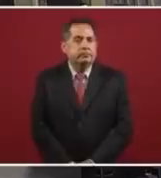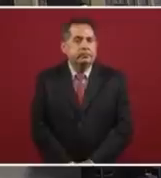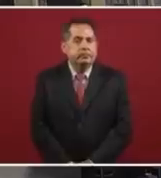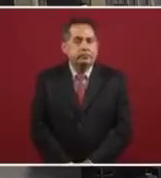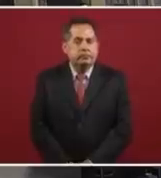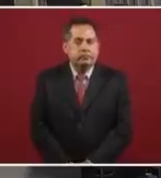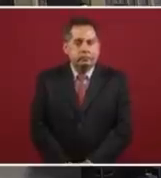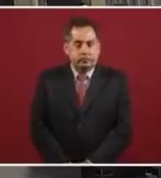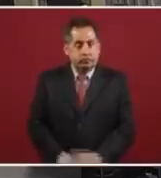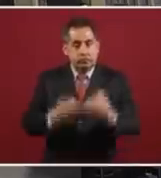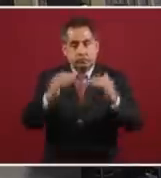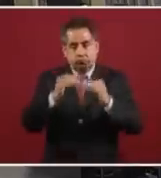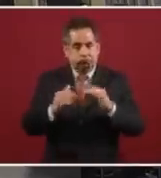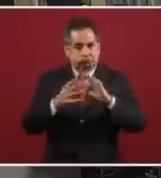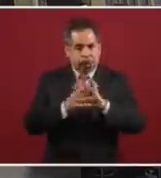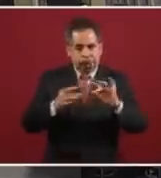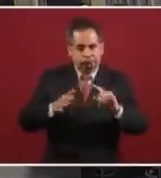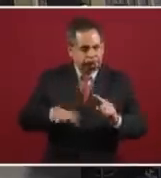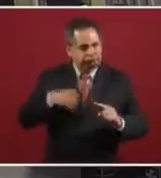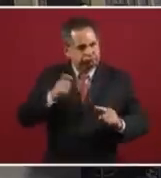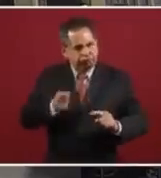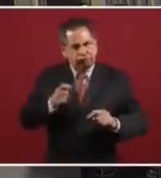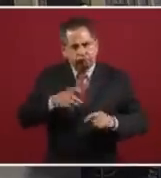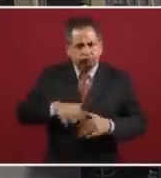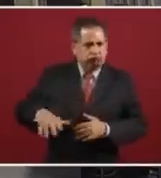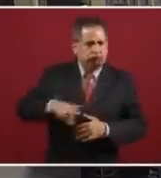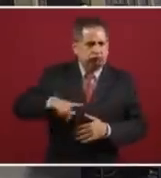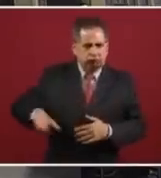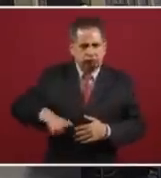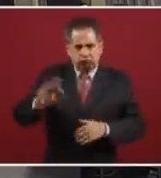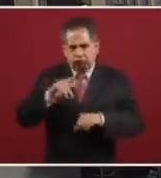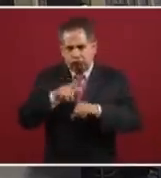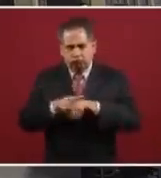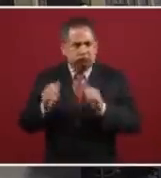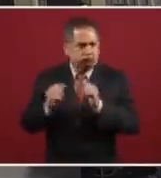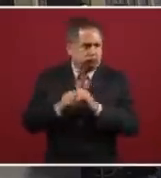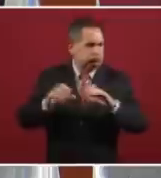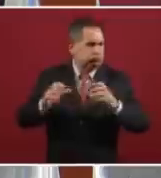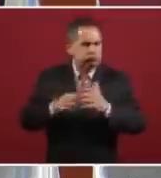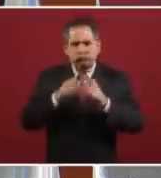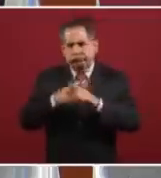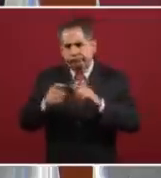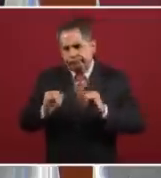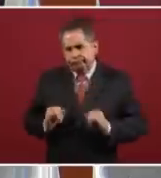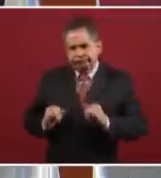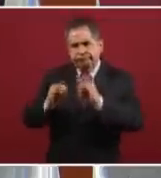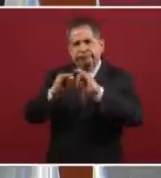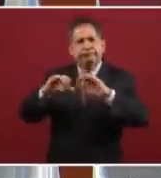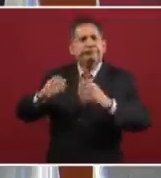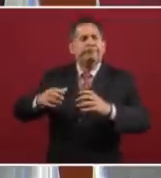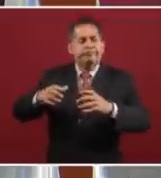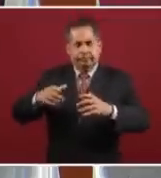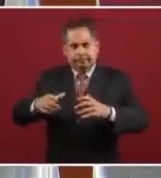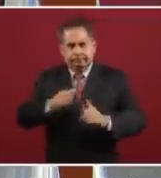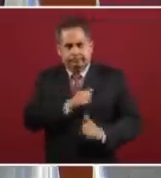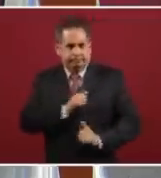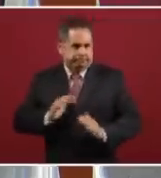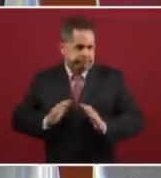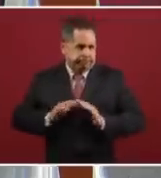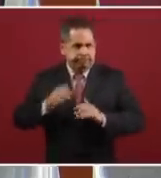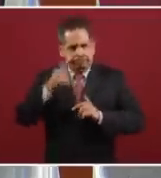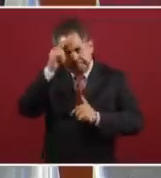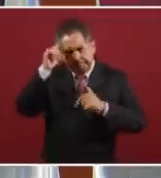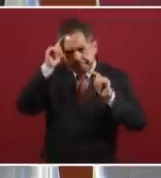Continuando con los esfuerzos que hace el gobierno federal a través de las instituciones de las Fuerzas Armadas para